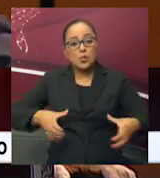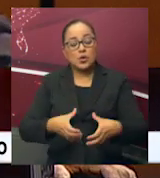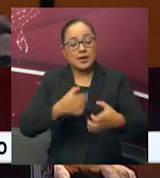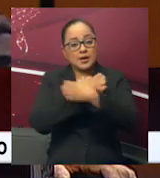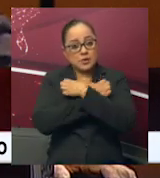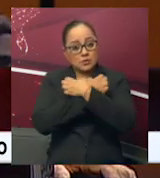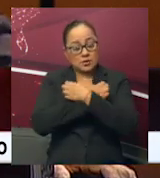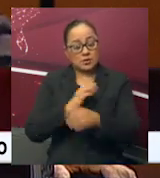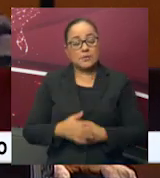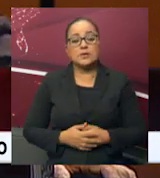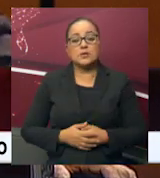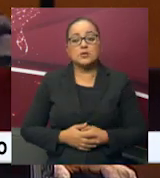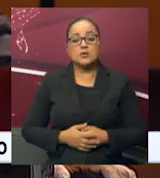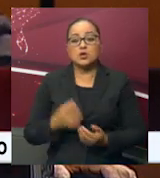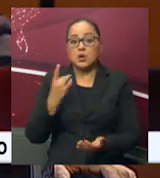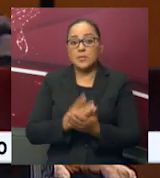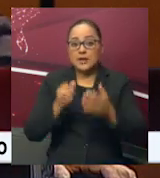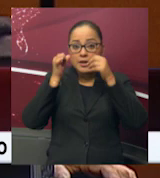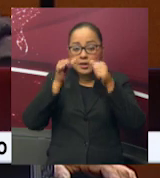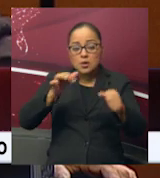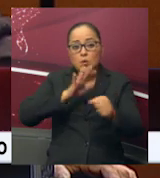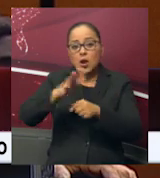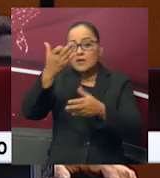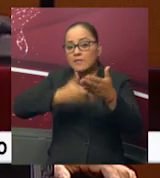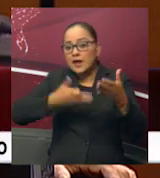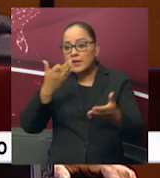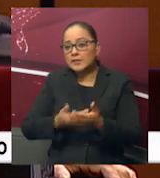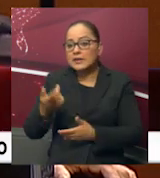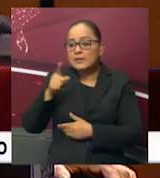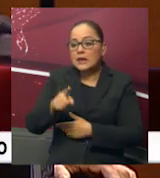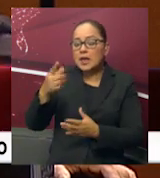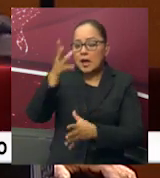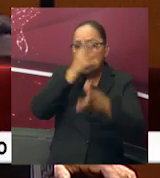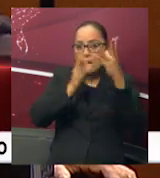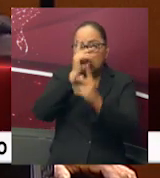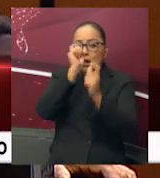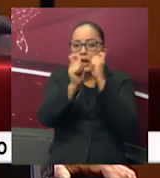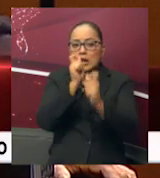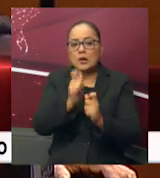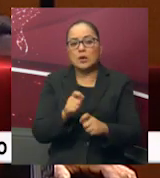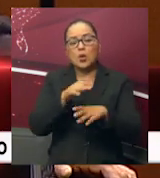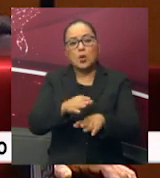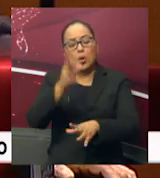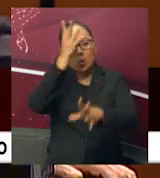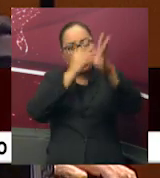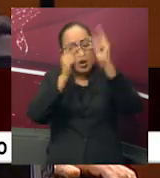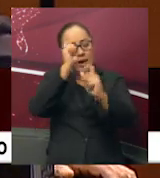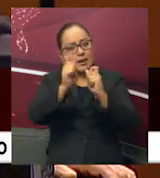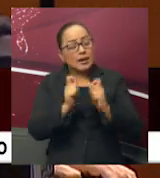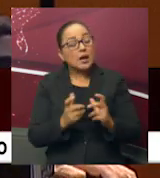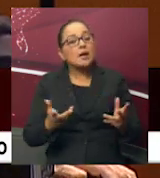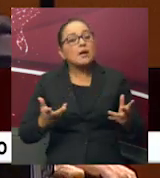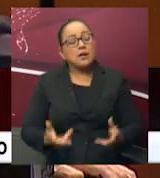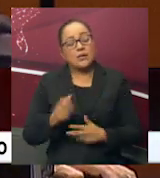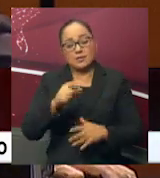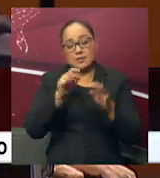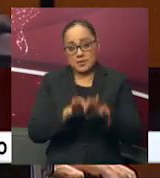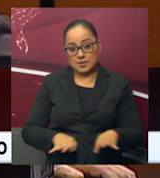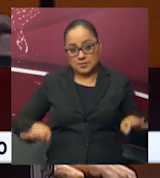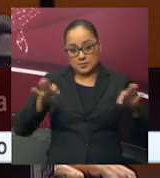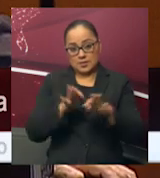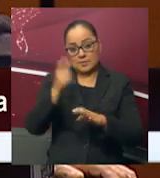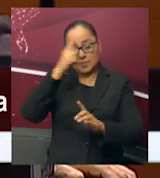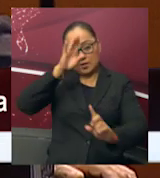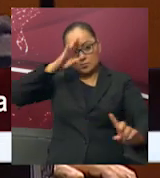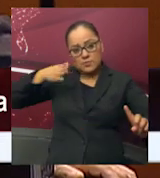y no solo atender sus necesidades de instrucción o de formación de conocimientos, sino también y sobre todo con el